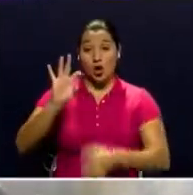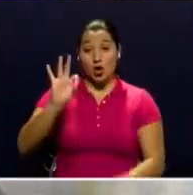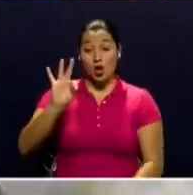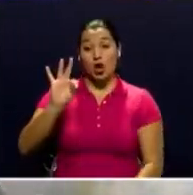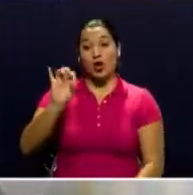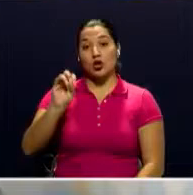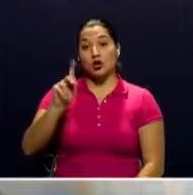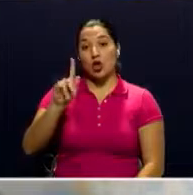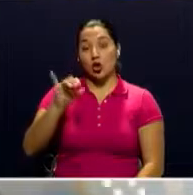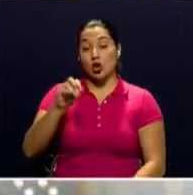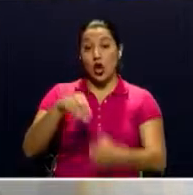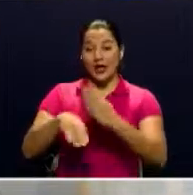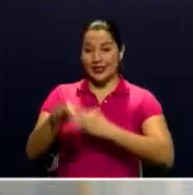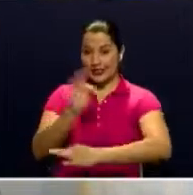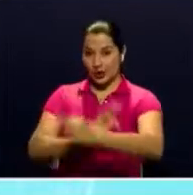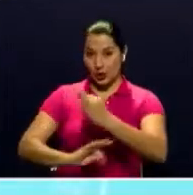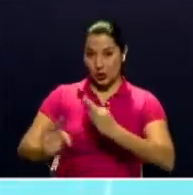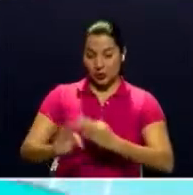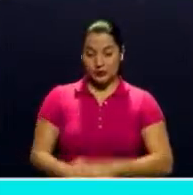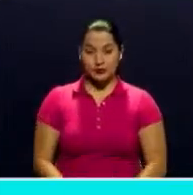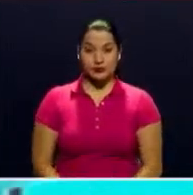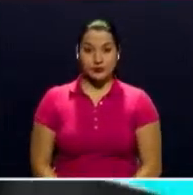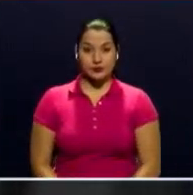la disciplina del taekwondo.